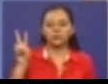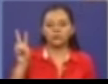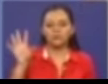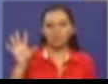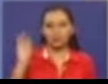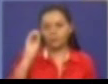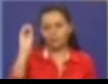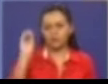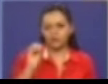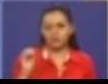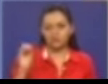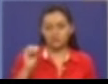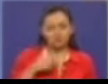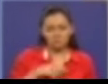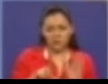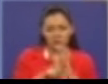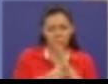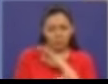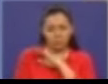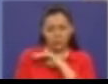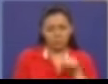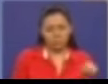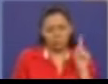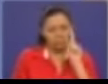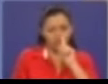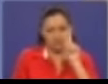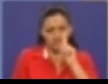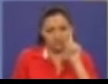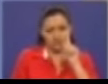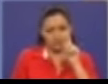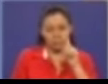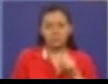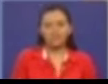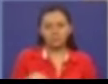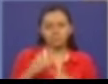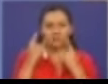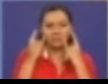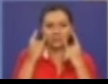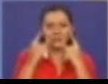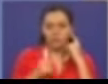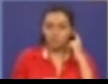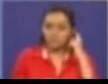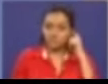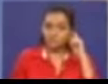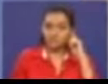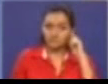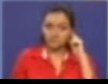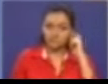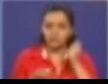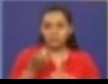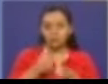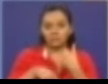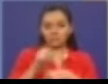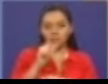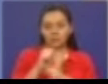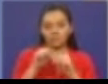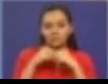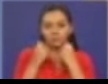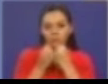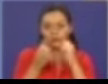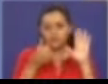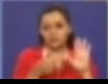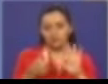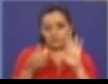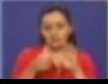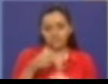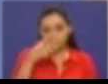2.5%. Esta ley no es para los pobres, no es para la clase media, es para los ricos. Al contrario de la ley de los socialcristianos. Prohibido